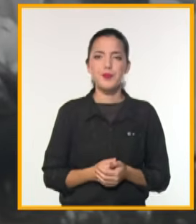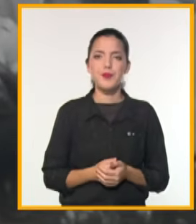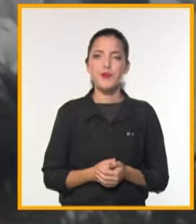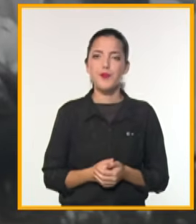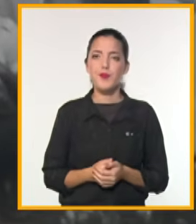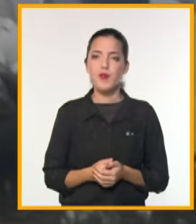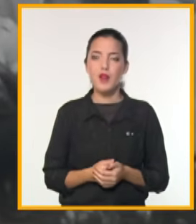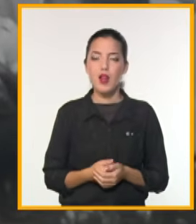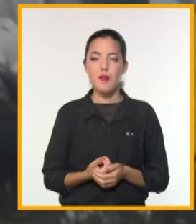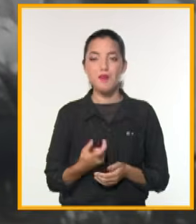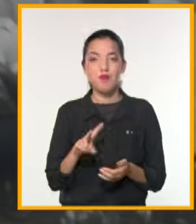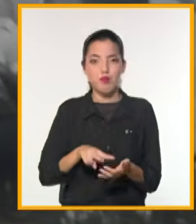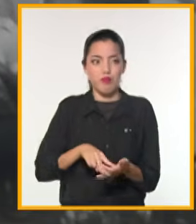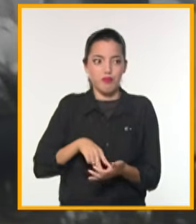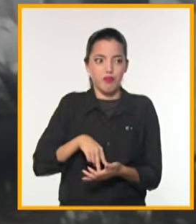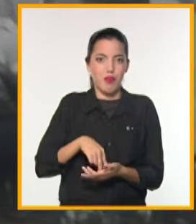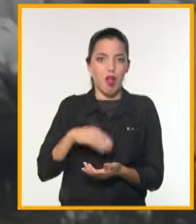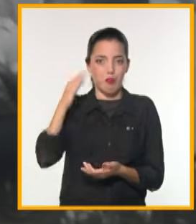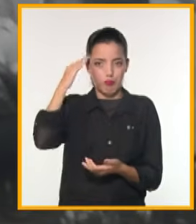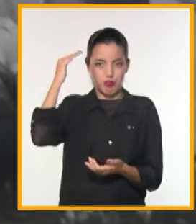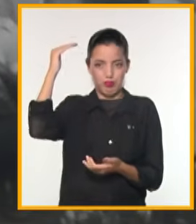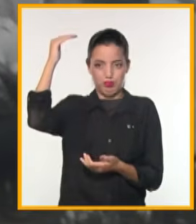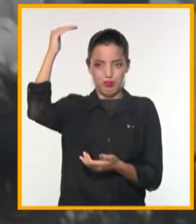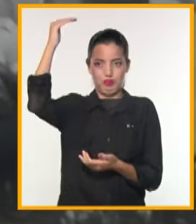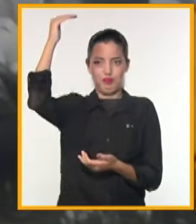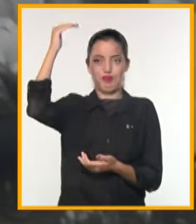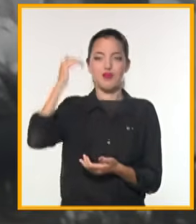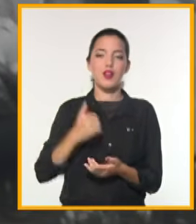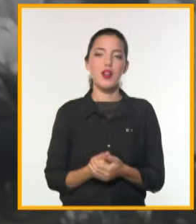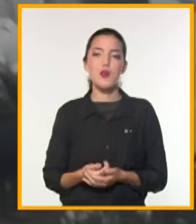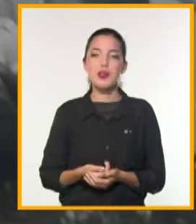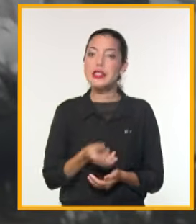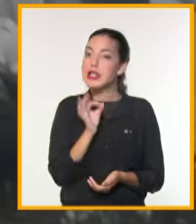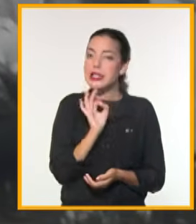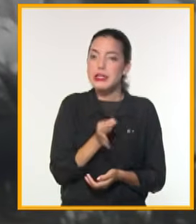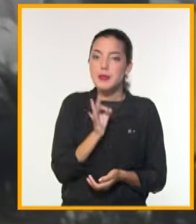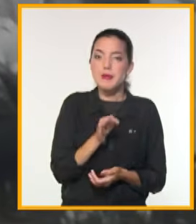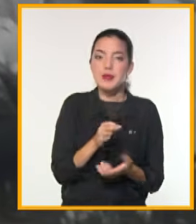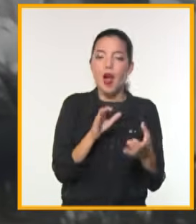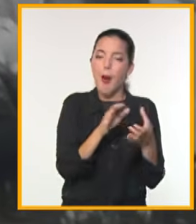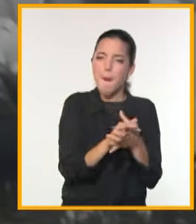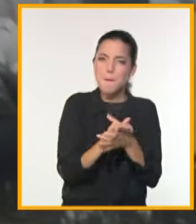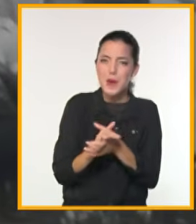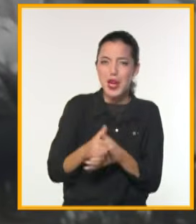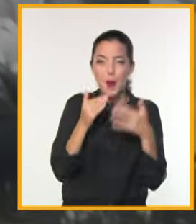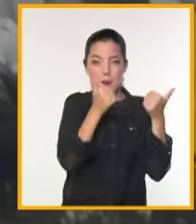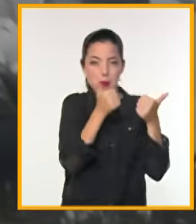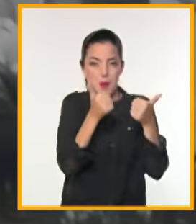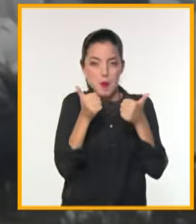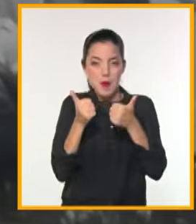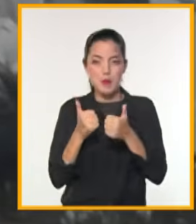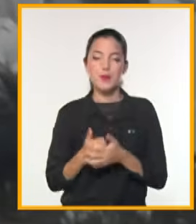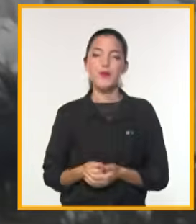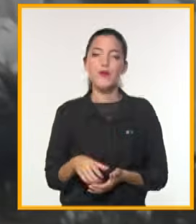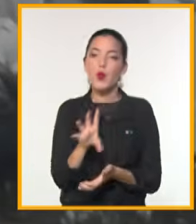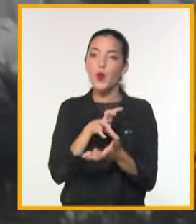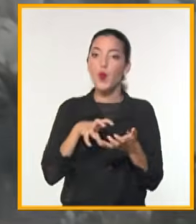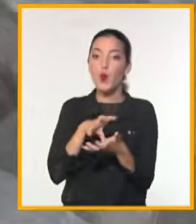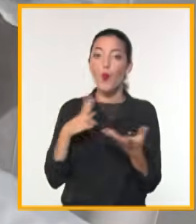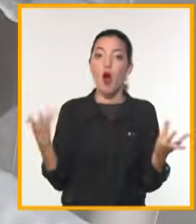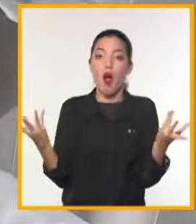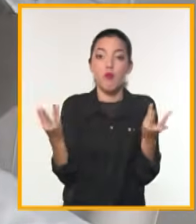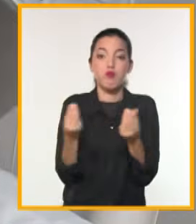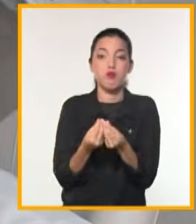mucho más alto Fueron que yo. inseparables toda la vida. Nosotros fuimos muy buenos amigos, estuvimos en muchos lugares juntos, ahí verás varias